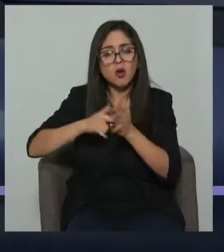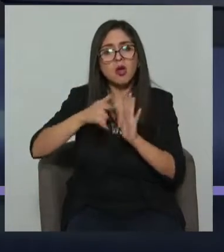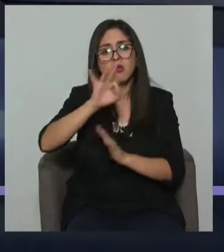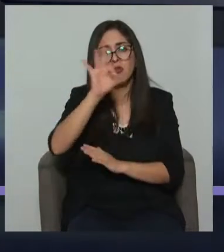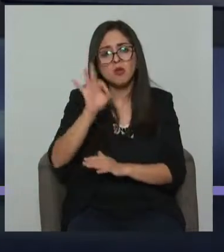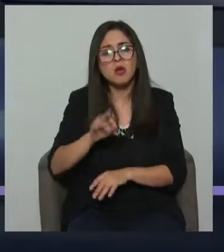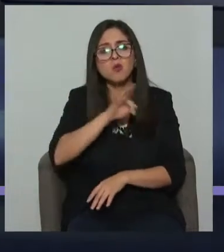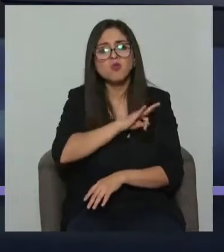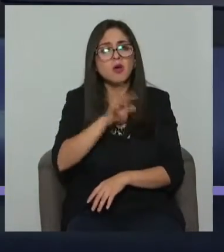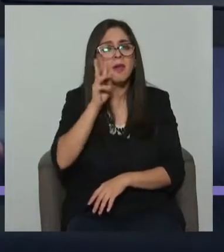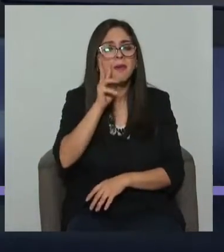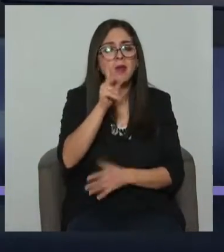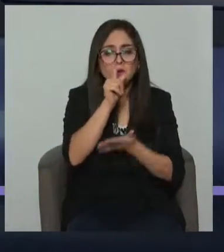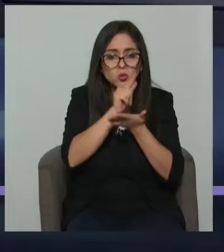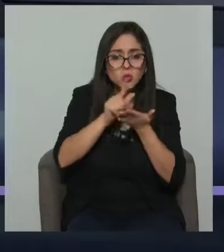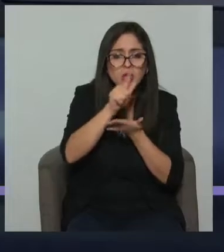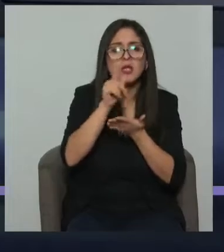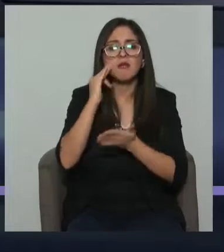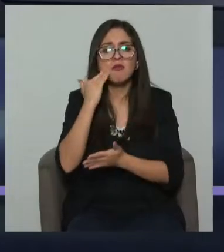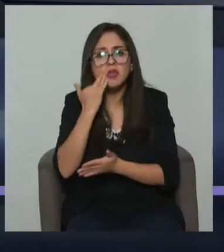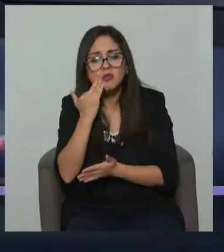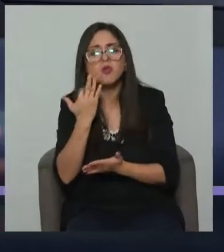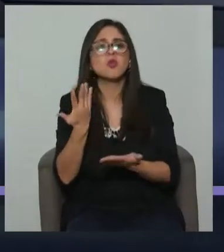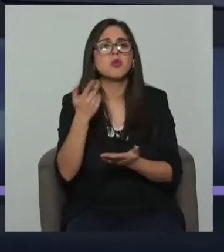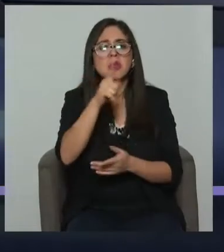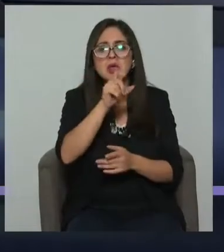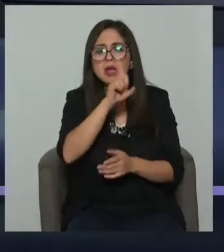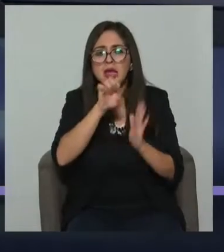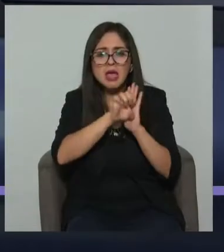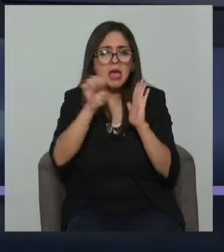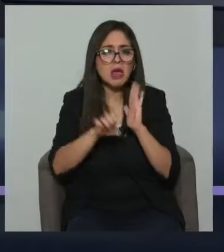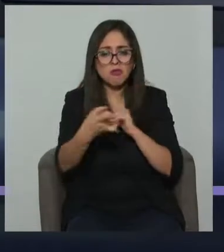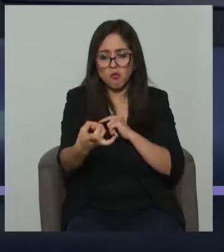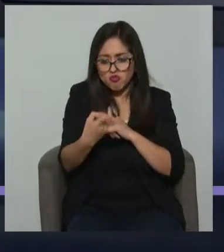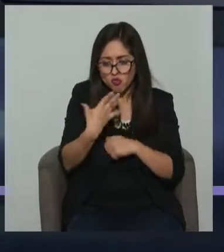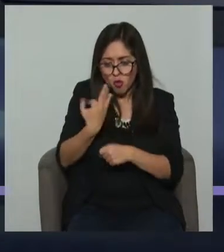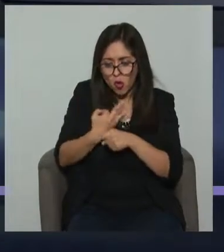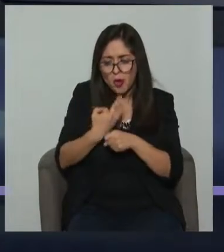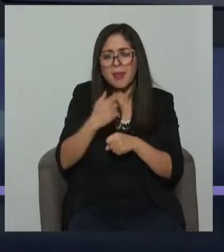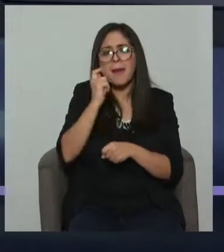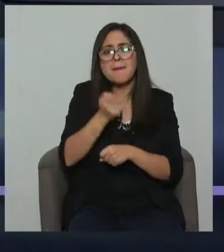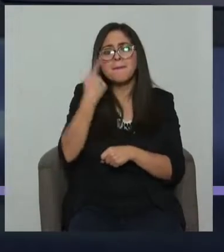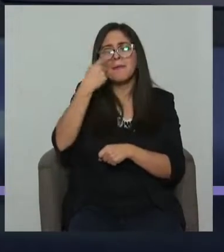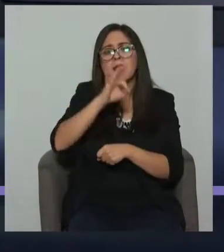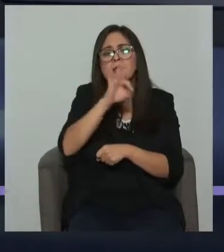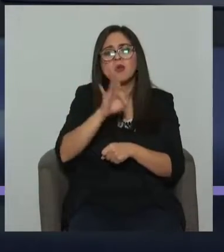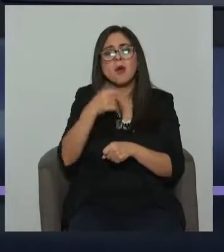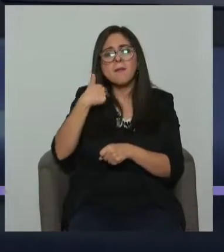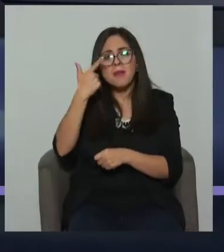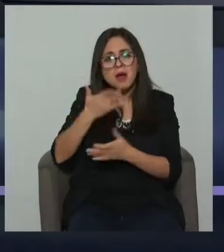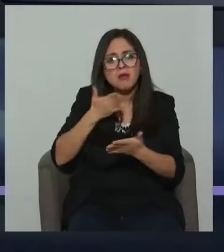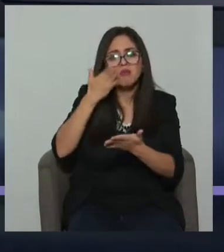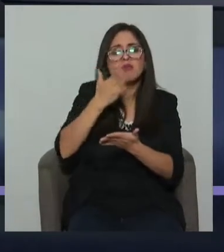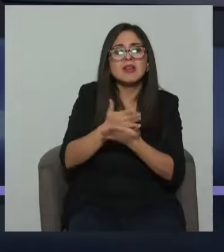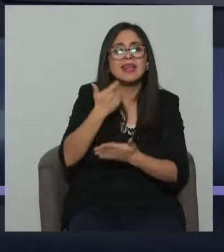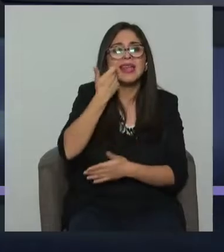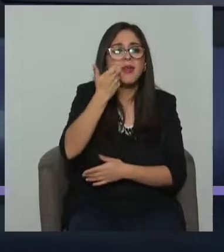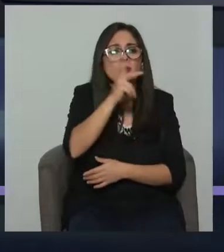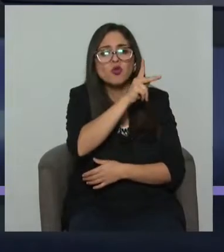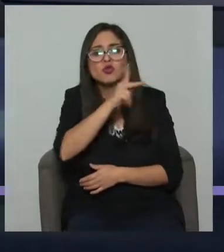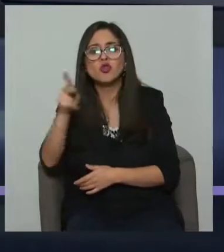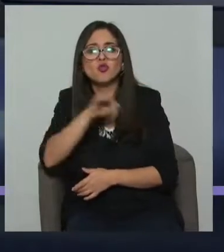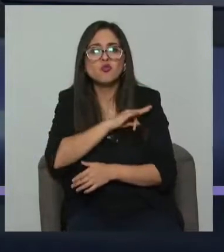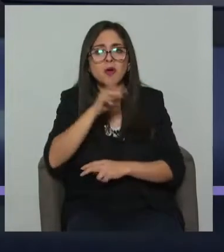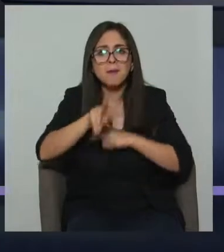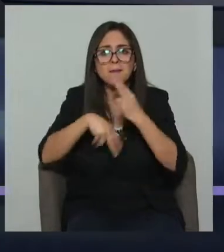en Facebook, escribirnos directamente, oye, ¿qué promoción tienen para caerles? No queremos que nadie se quede sin ver cabaret, sabemos